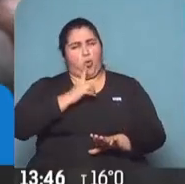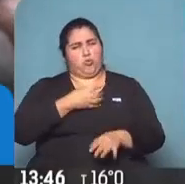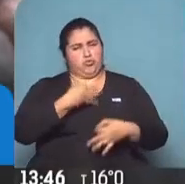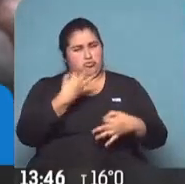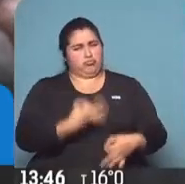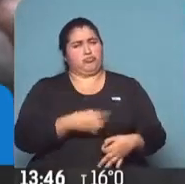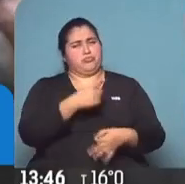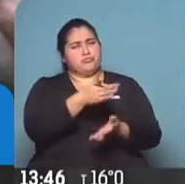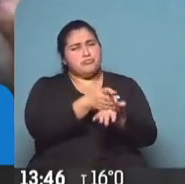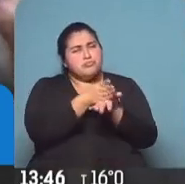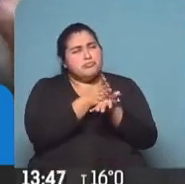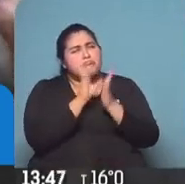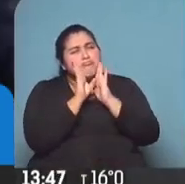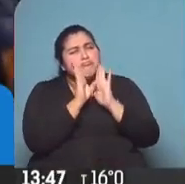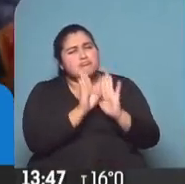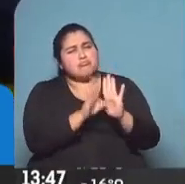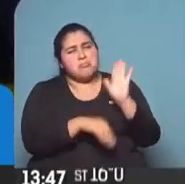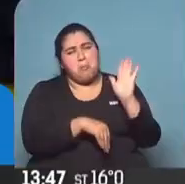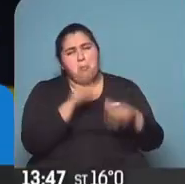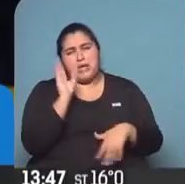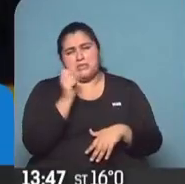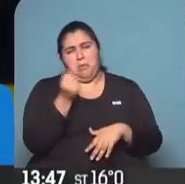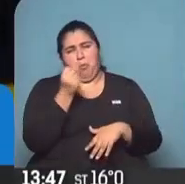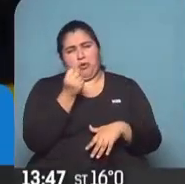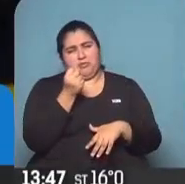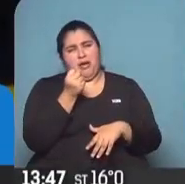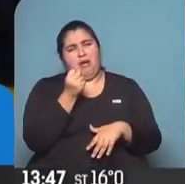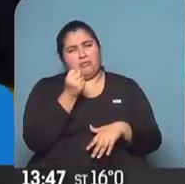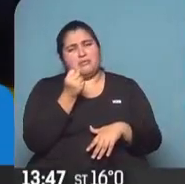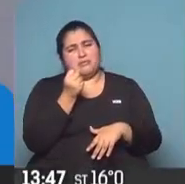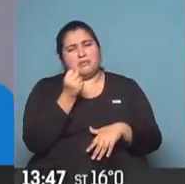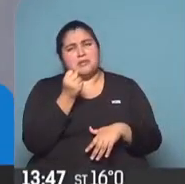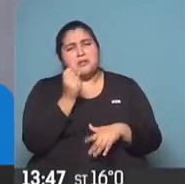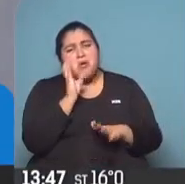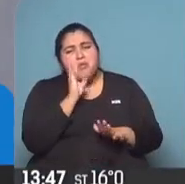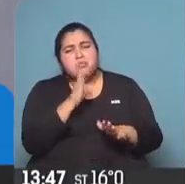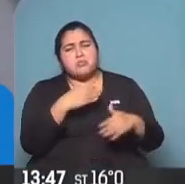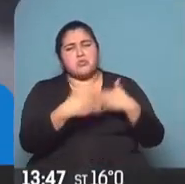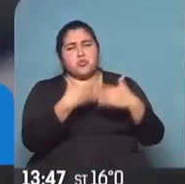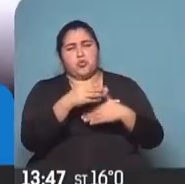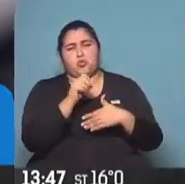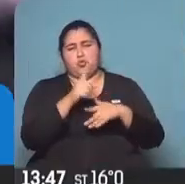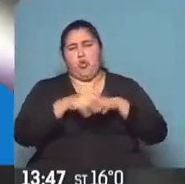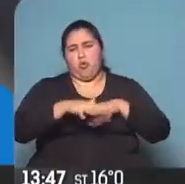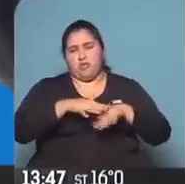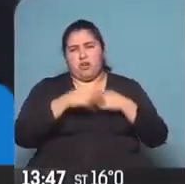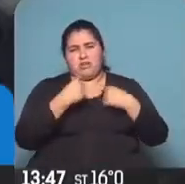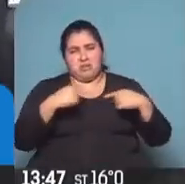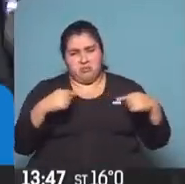mantendrán siempre como estandarte aún con el alto costo personal que significa su diario con